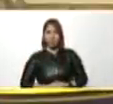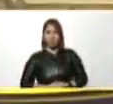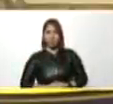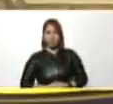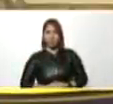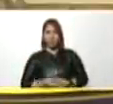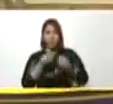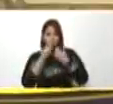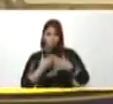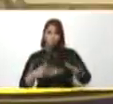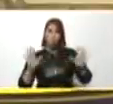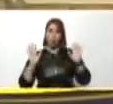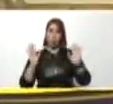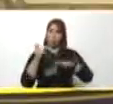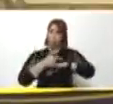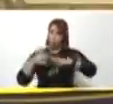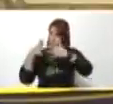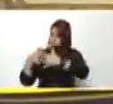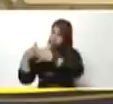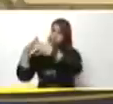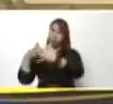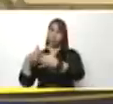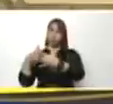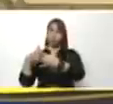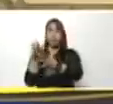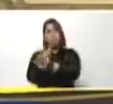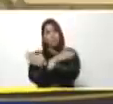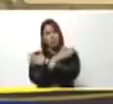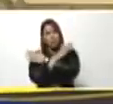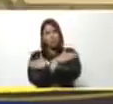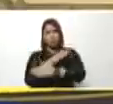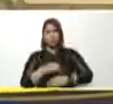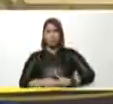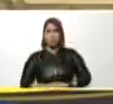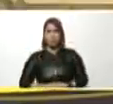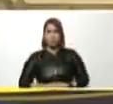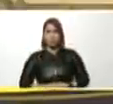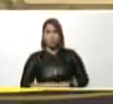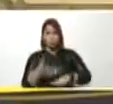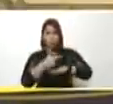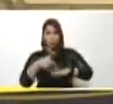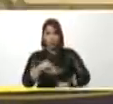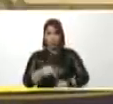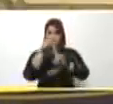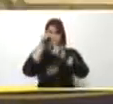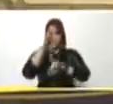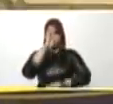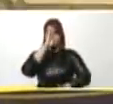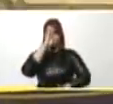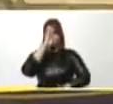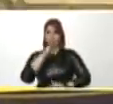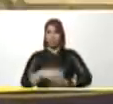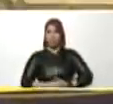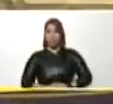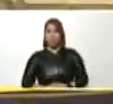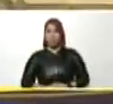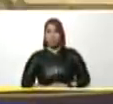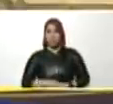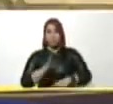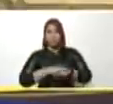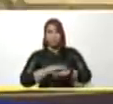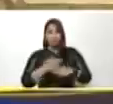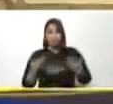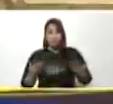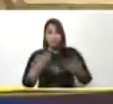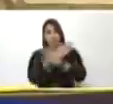Qué bueno que el gobierno de Estados Unidos ha felicitado al gobernador electo de Barinas, porque